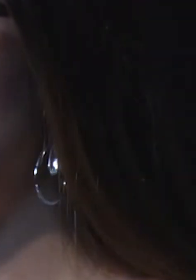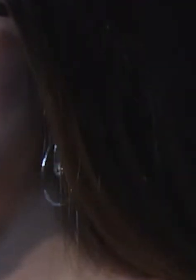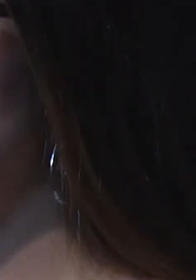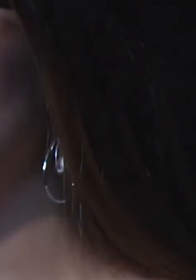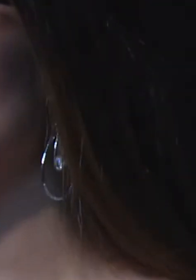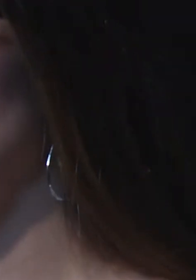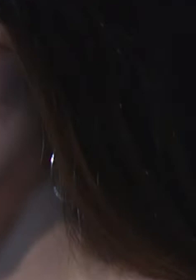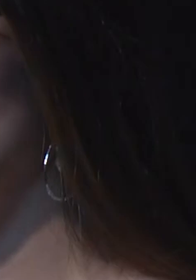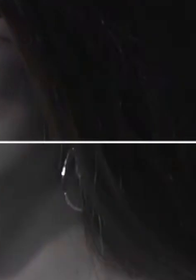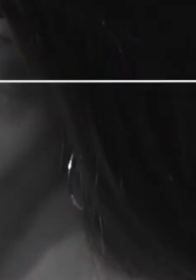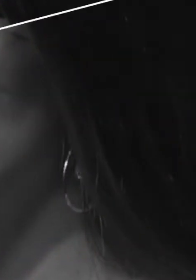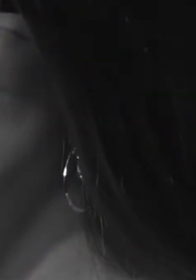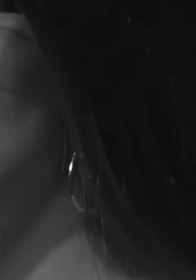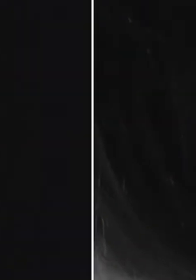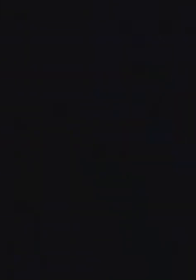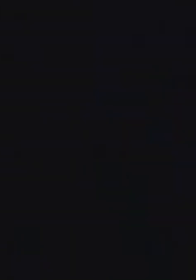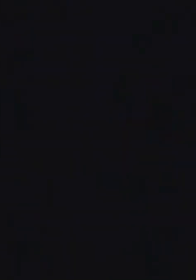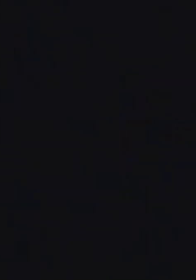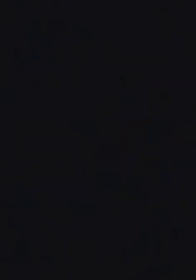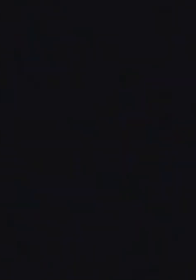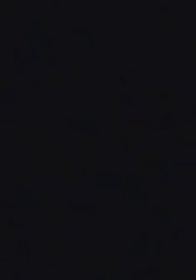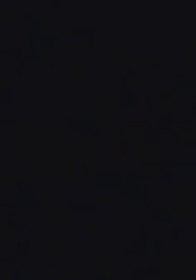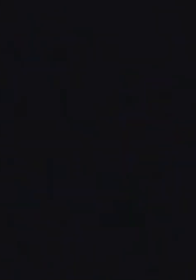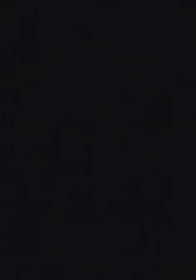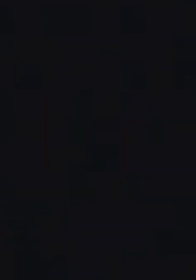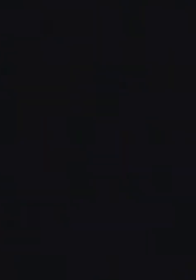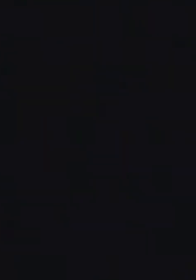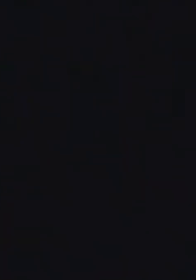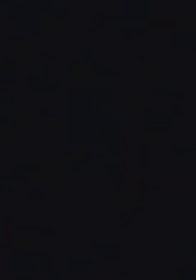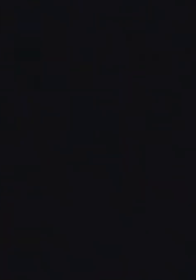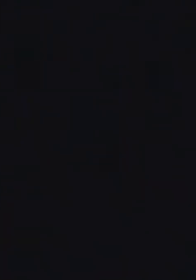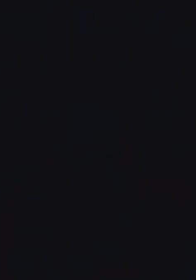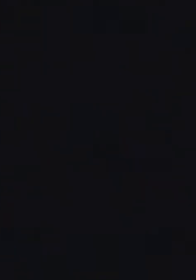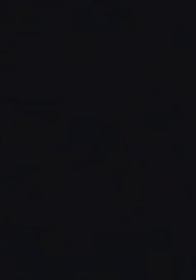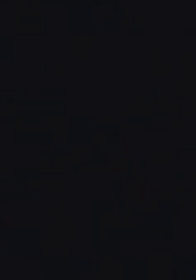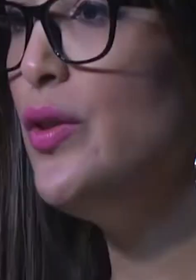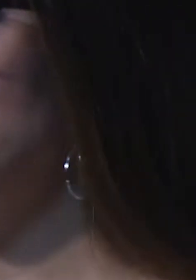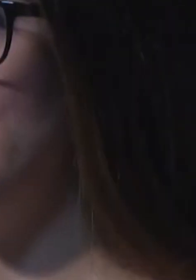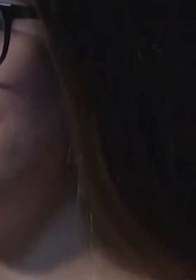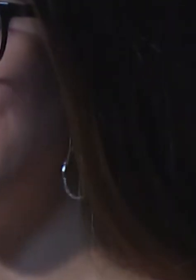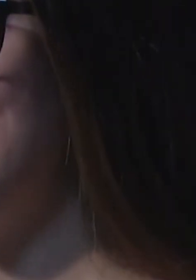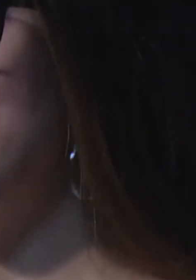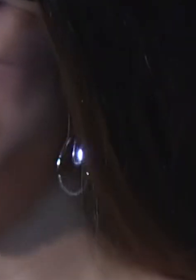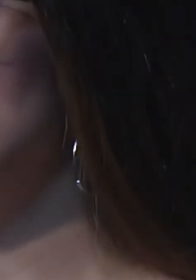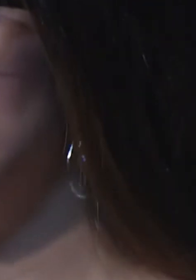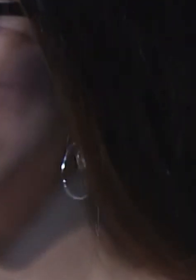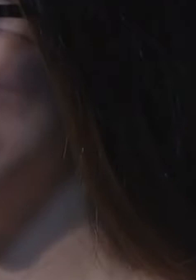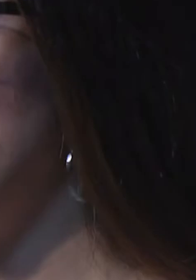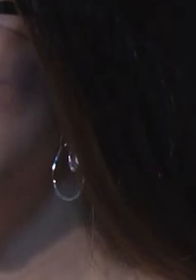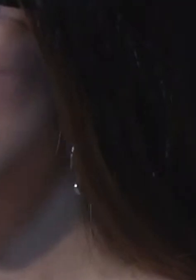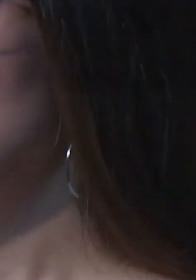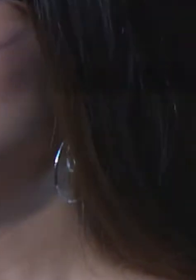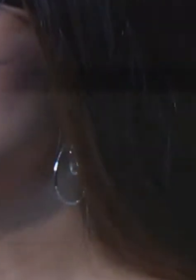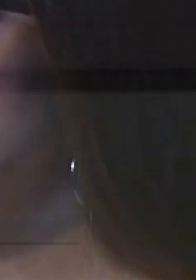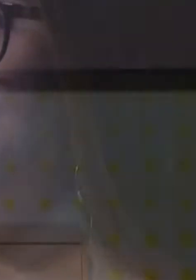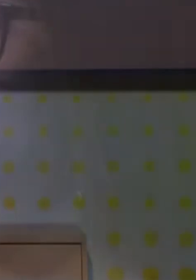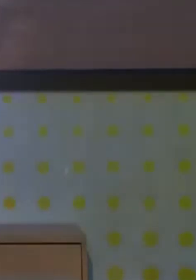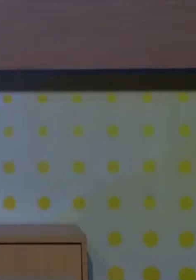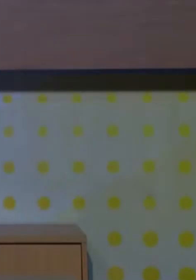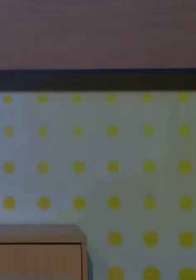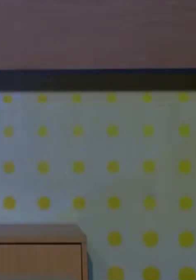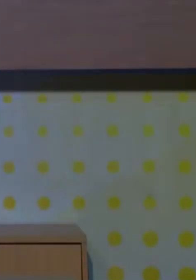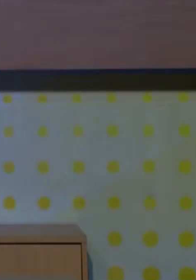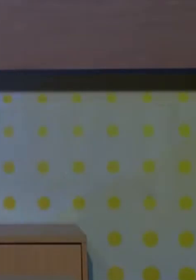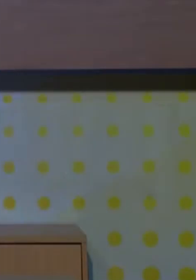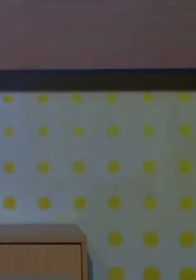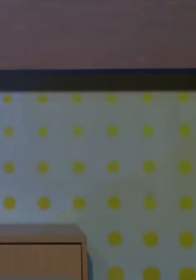calidad final de los productos. En otro orden, en el marco de la celebración de su aniversario número 100, la Unión